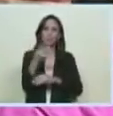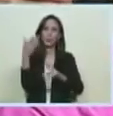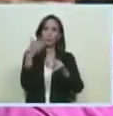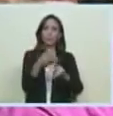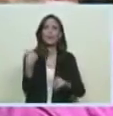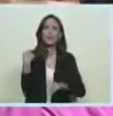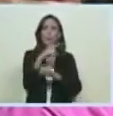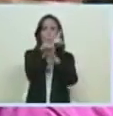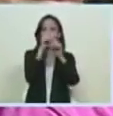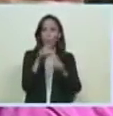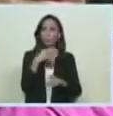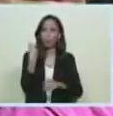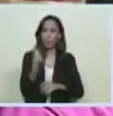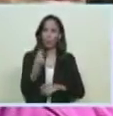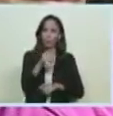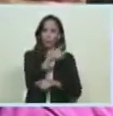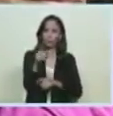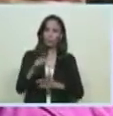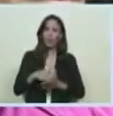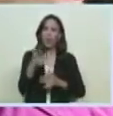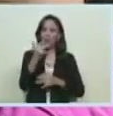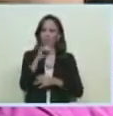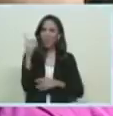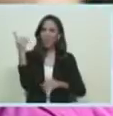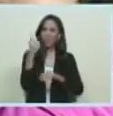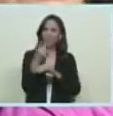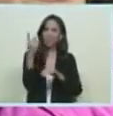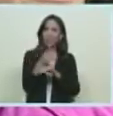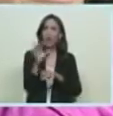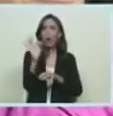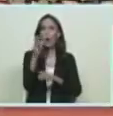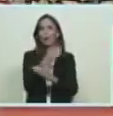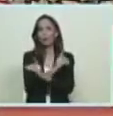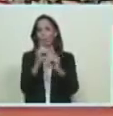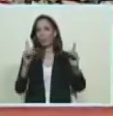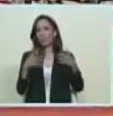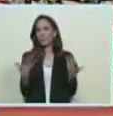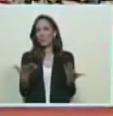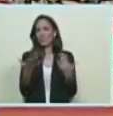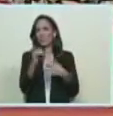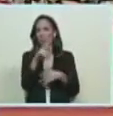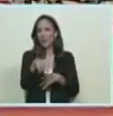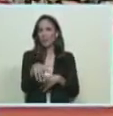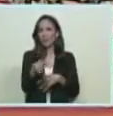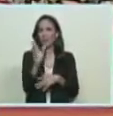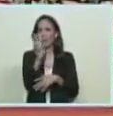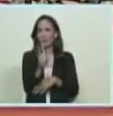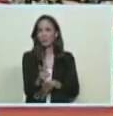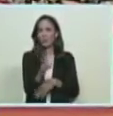la juventud, en Venezuela, ¿tenemos una dictadura o una democracia?